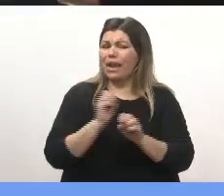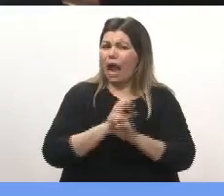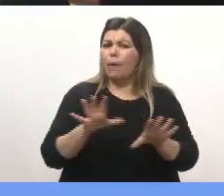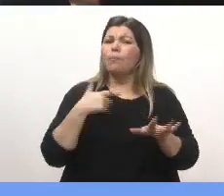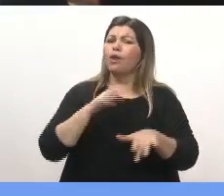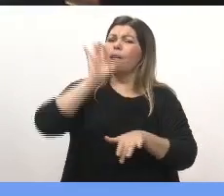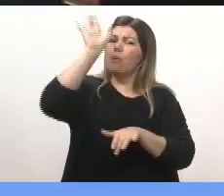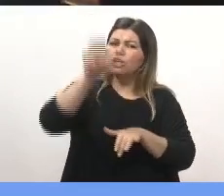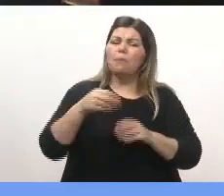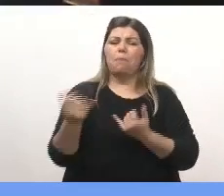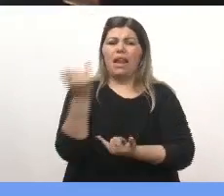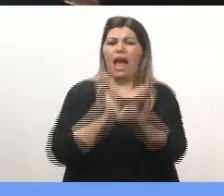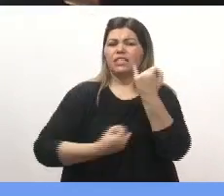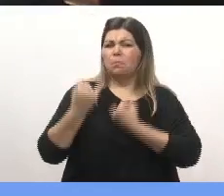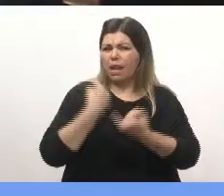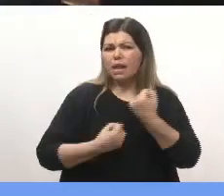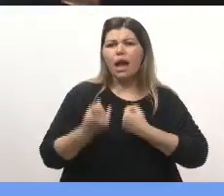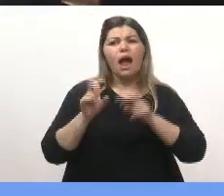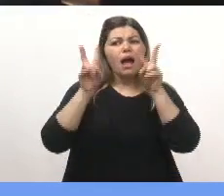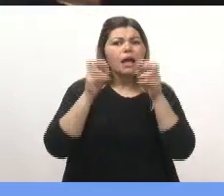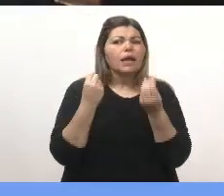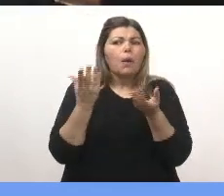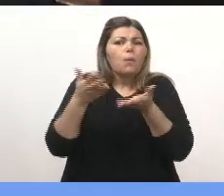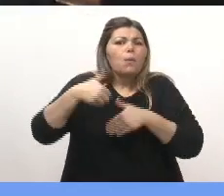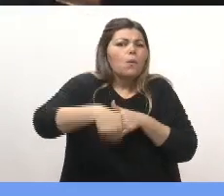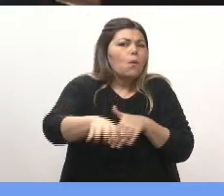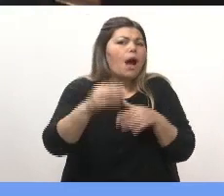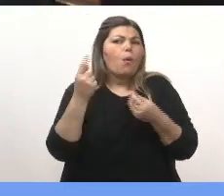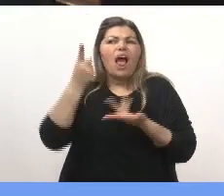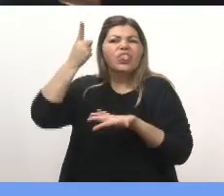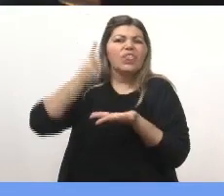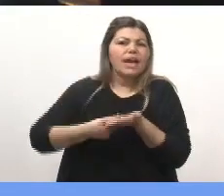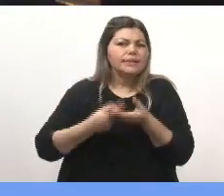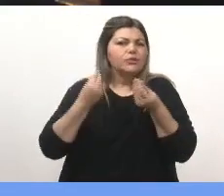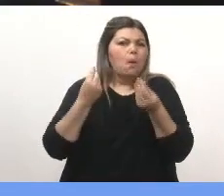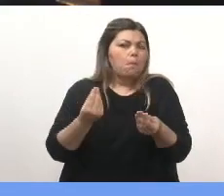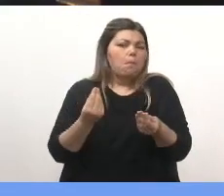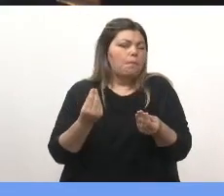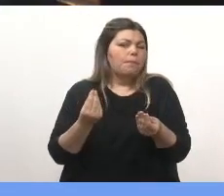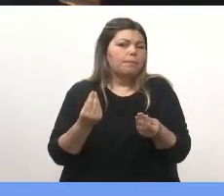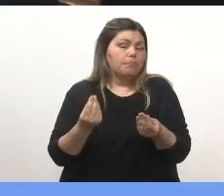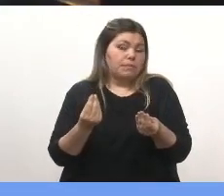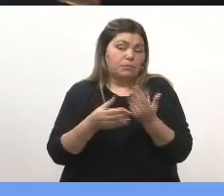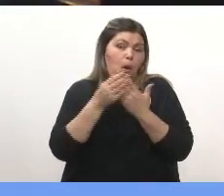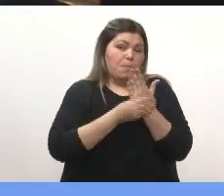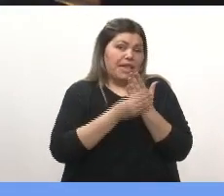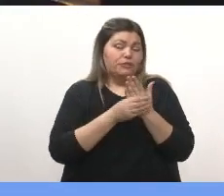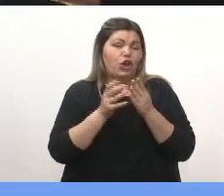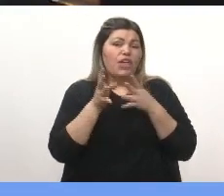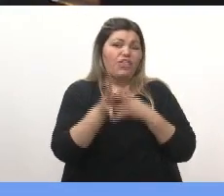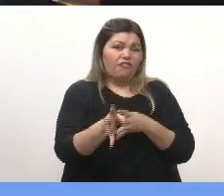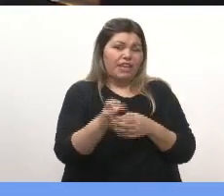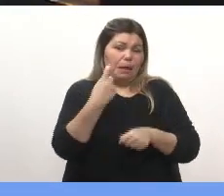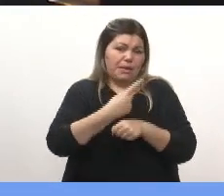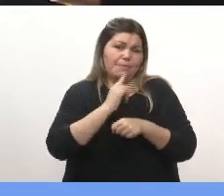brinden explicaciones con respecto a esto y cuál va a ser la política a seguir por parte del Ministro de Defensa, en primer